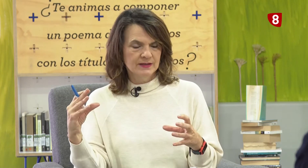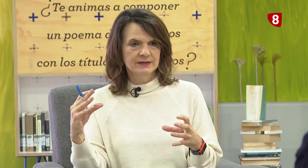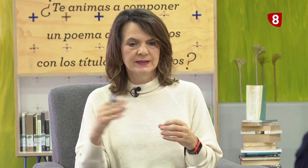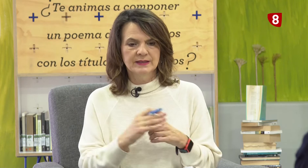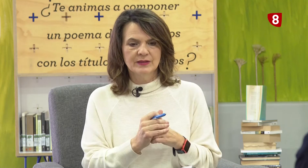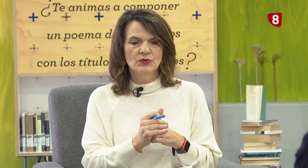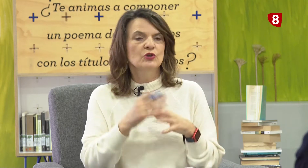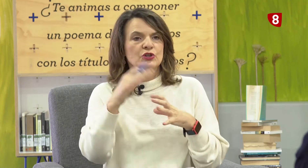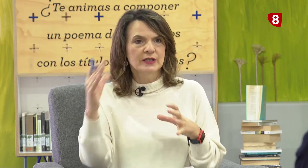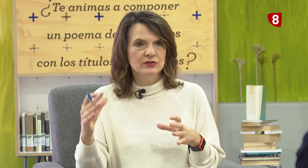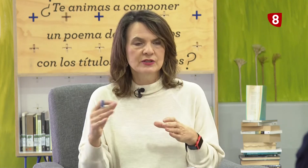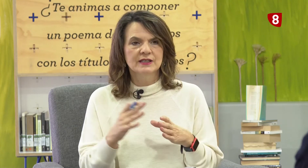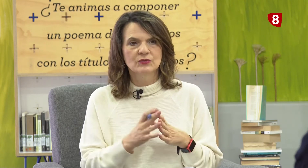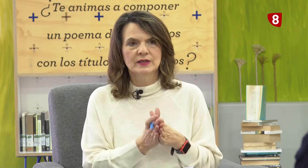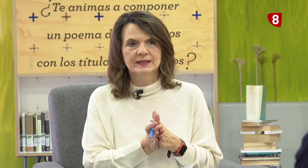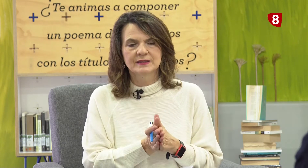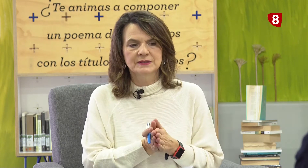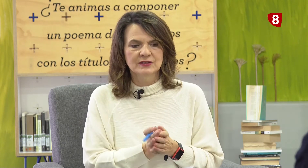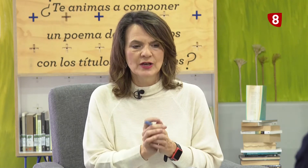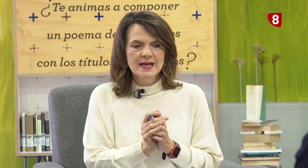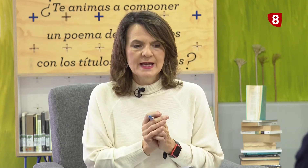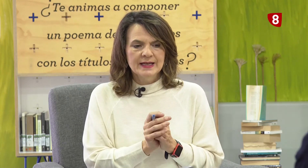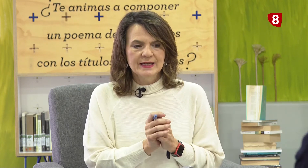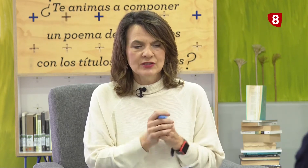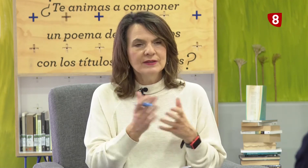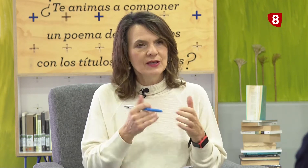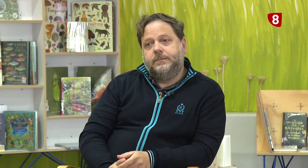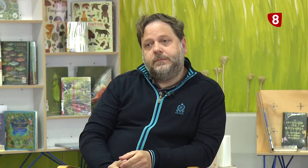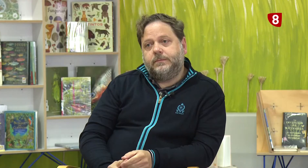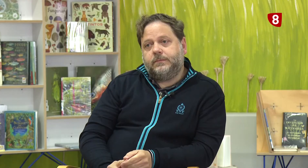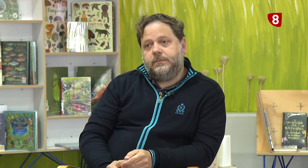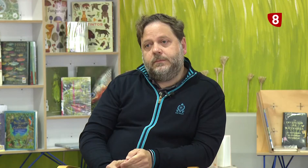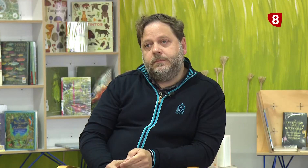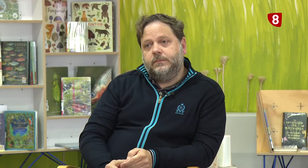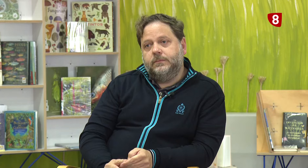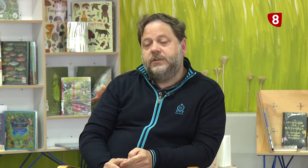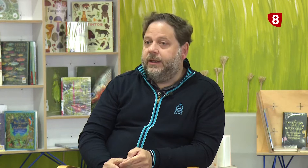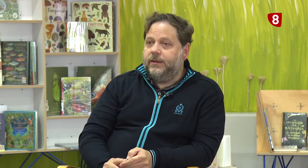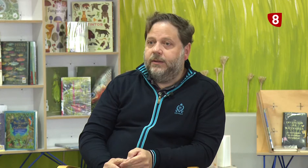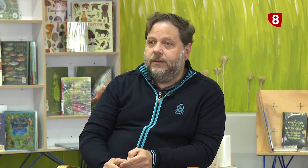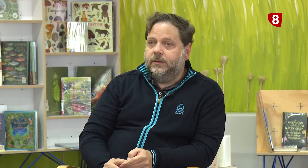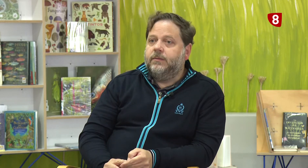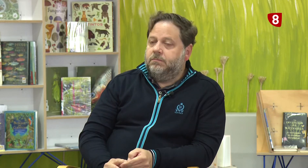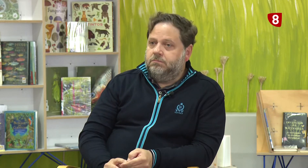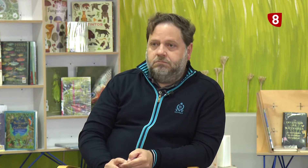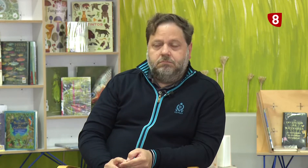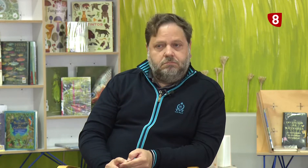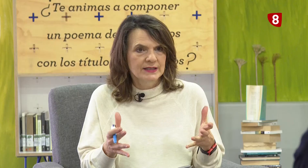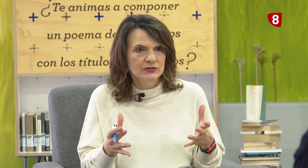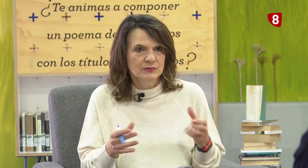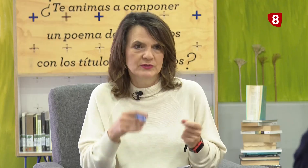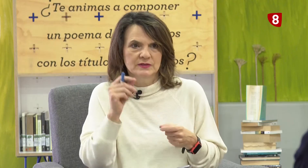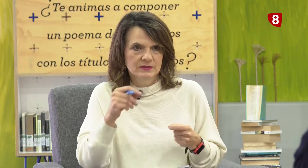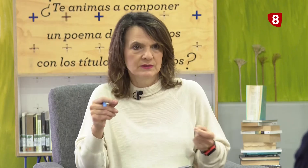uno de los sonidos tiene una interpretación. Eso decía yo que se usa mucho para los nombres, porque es que decir cómo se llama